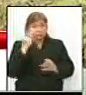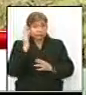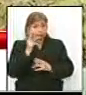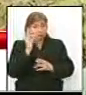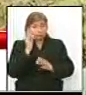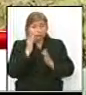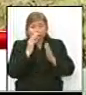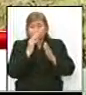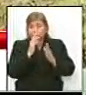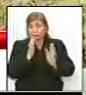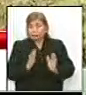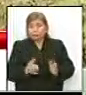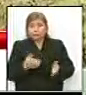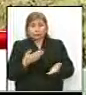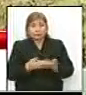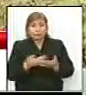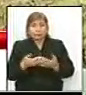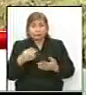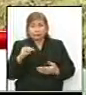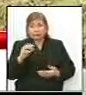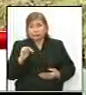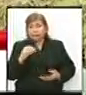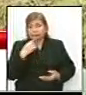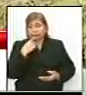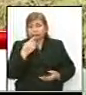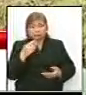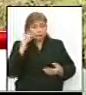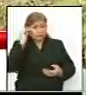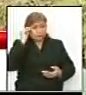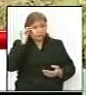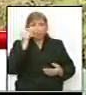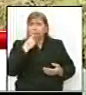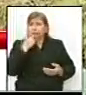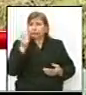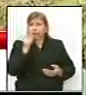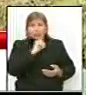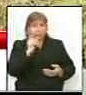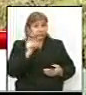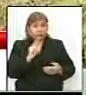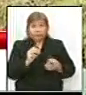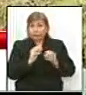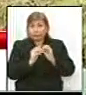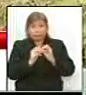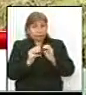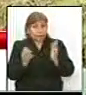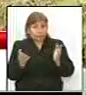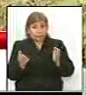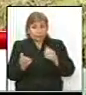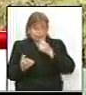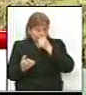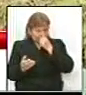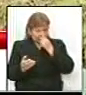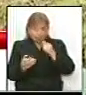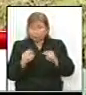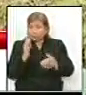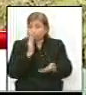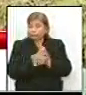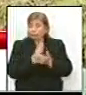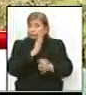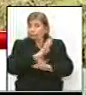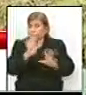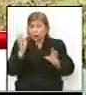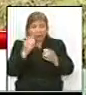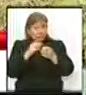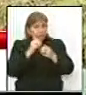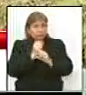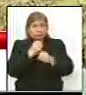profesionales también aquí en Palmapampa que son ingenieros y le hemos dicho, si no nos solucionan, sencillamente esa obra para.